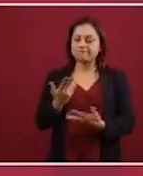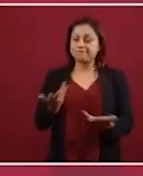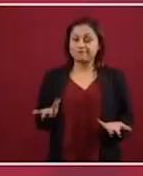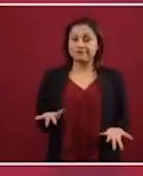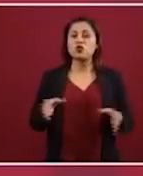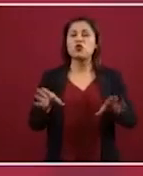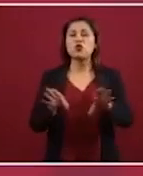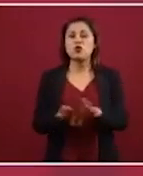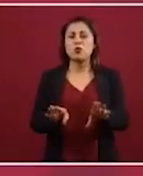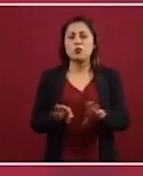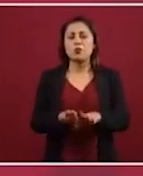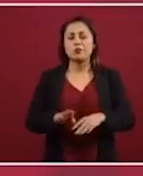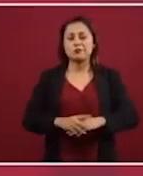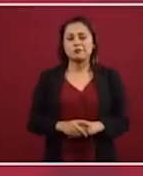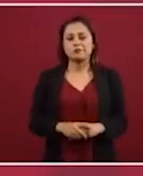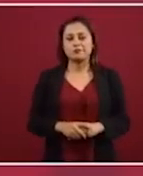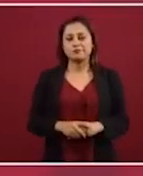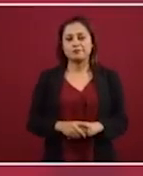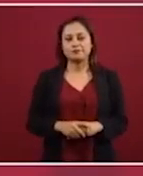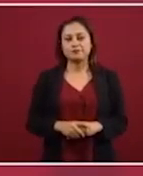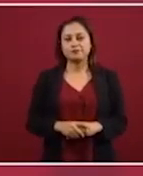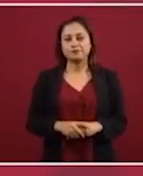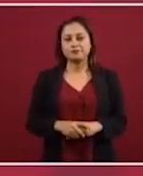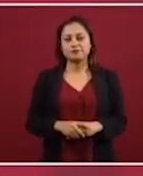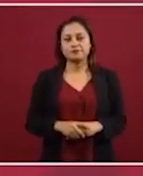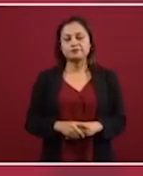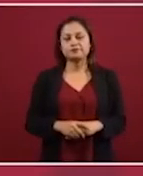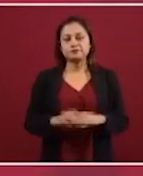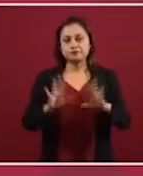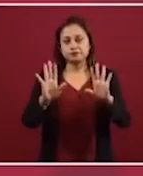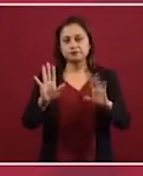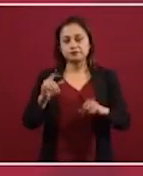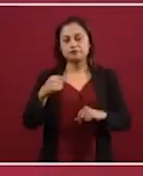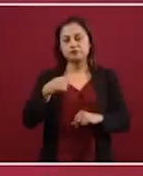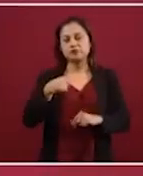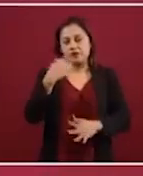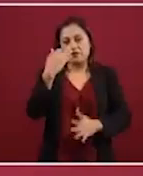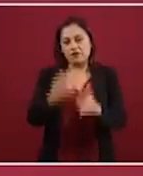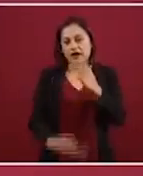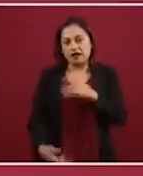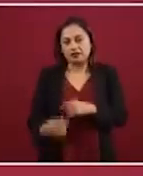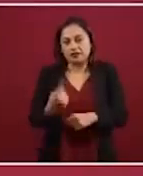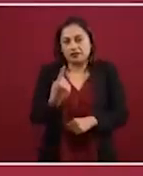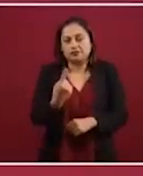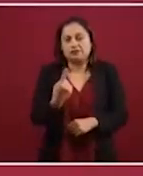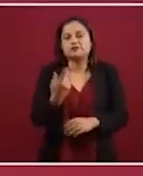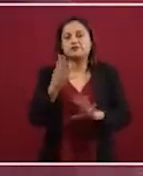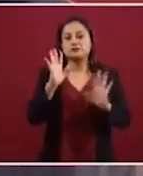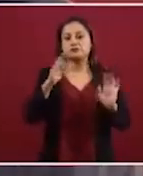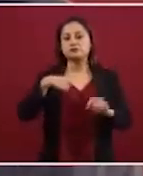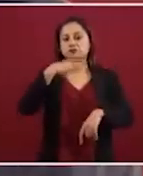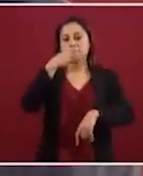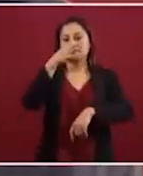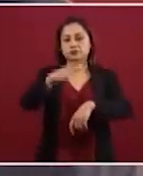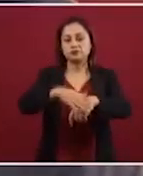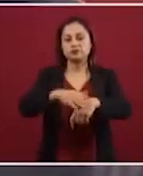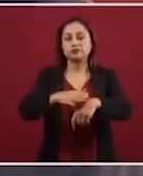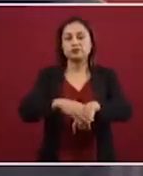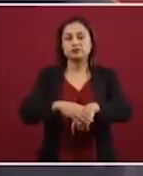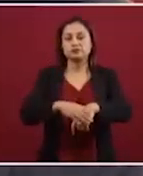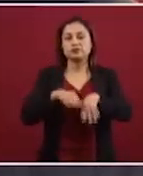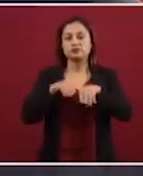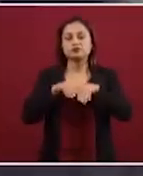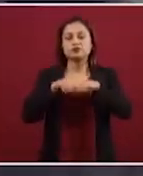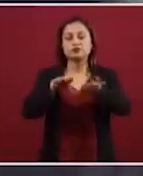y aprovecho para darlo a conocer voy a enviar una